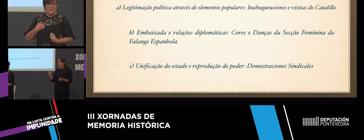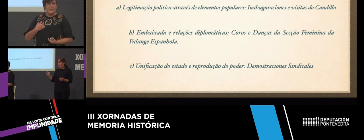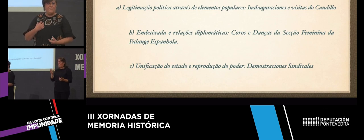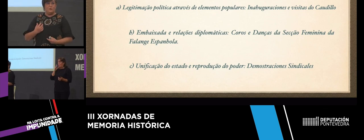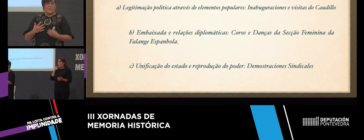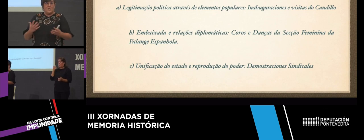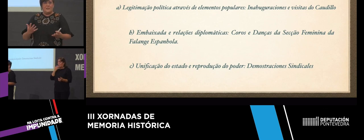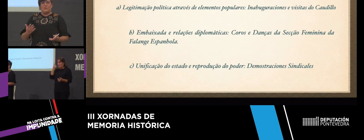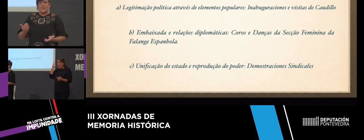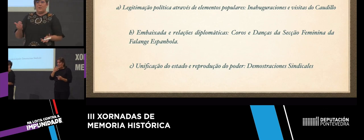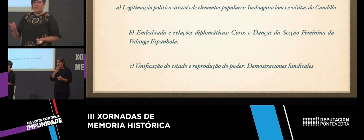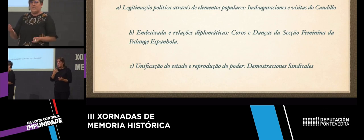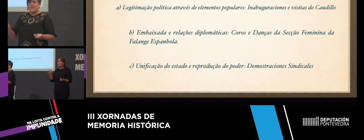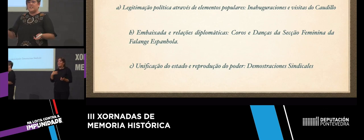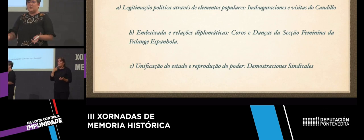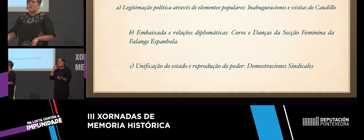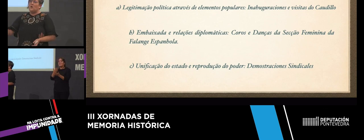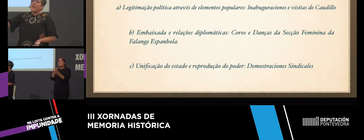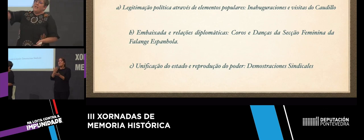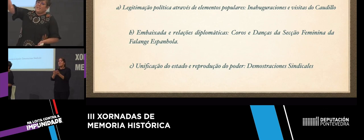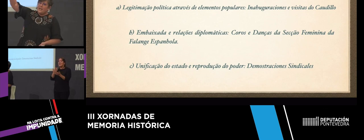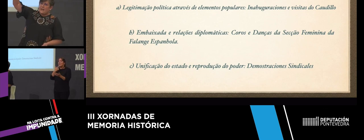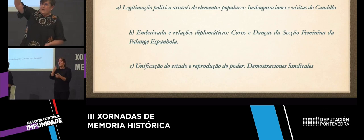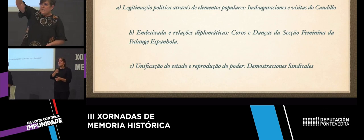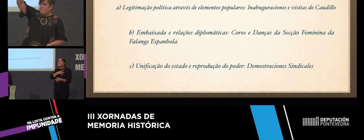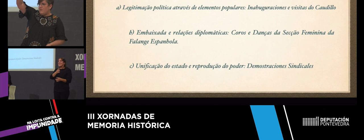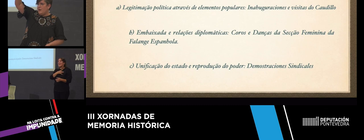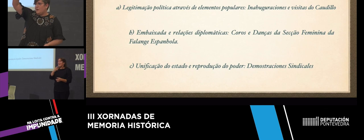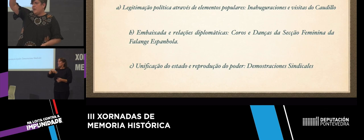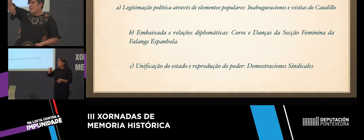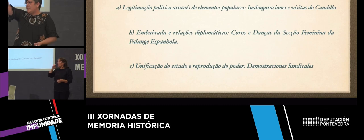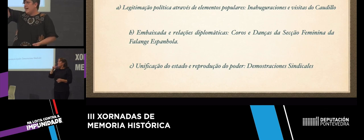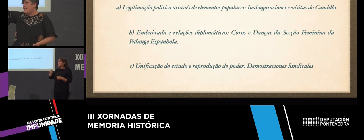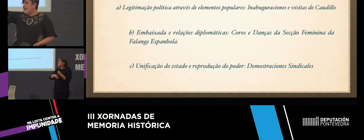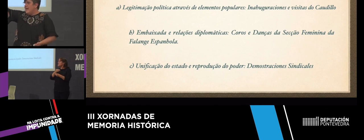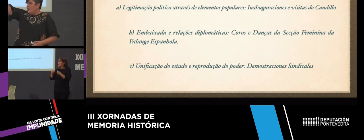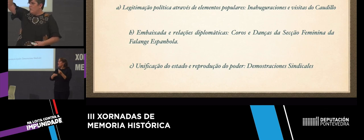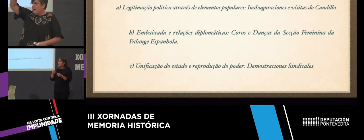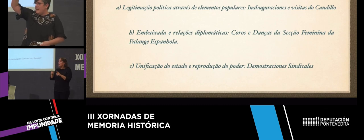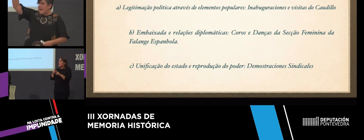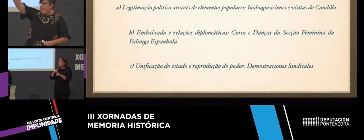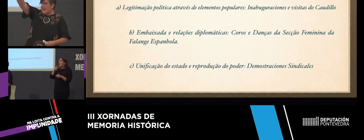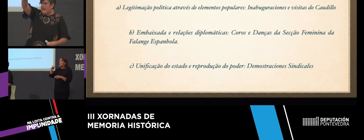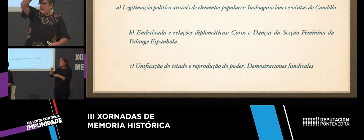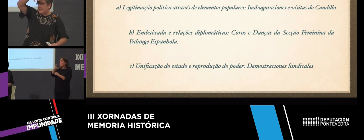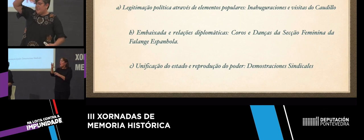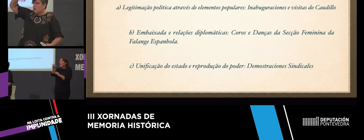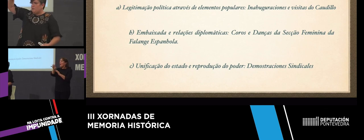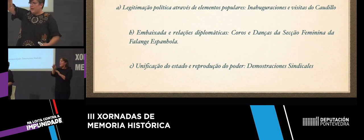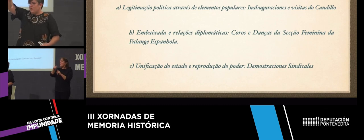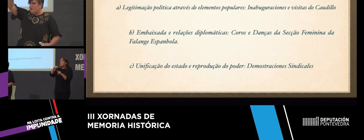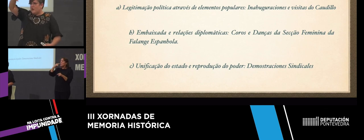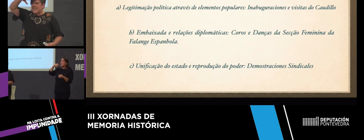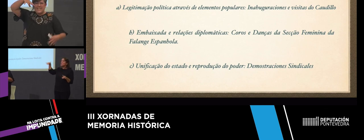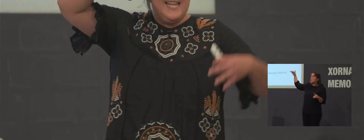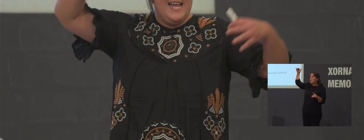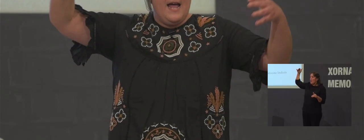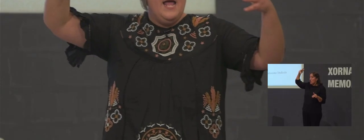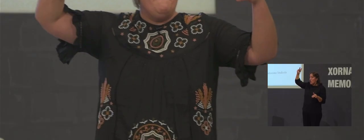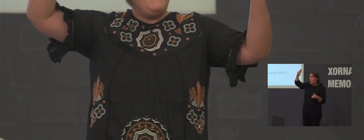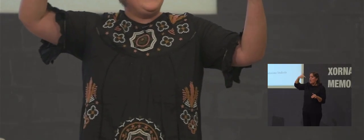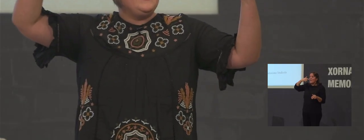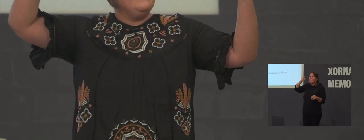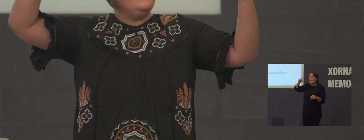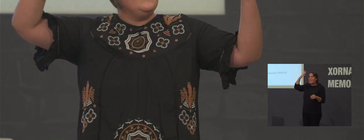vos trouxe un exemplo todas as demostracións sindicais en nodo están gravadas en plano cenital nunha mirada claramente superior nesa